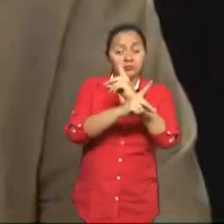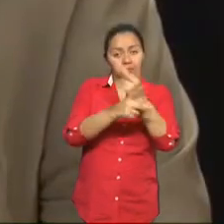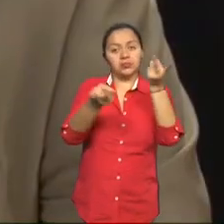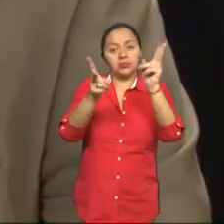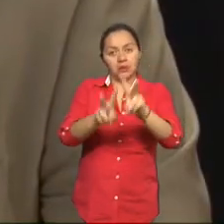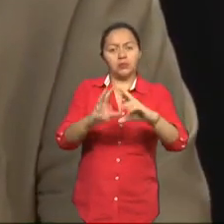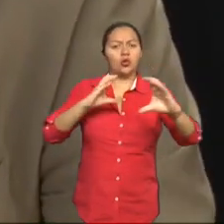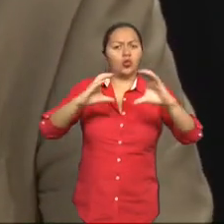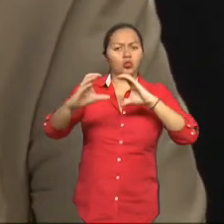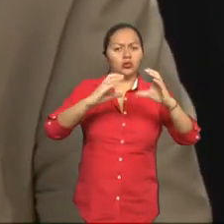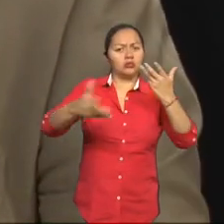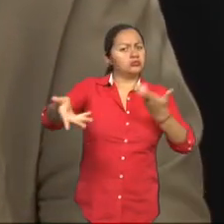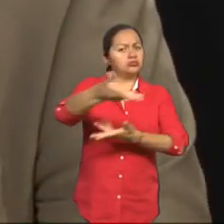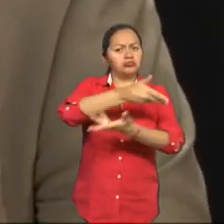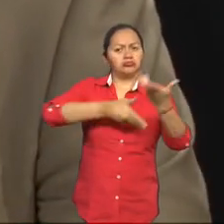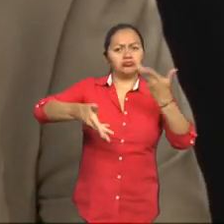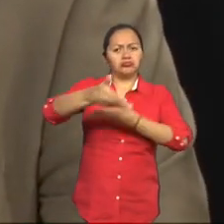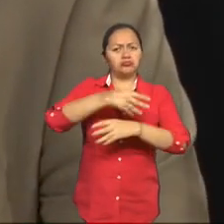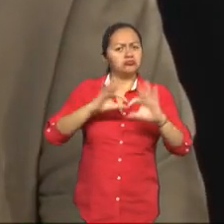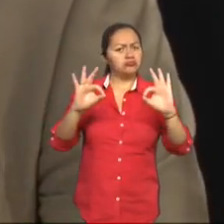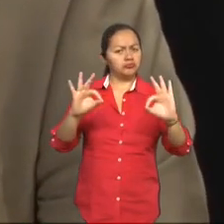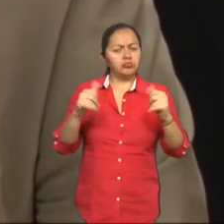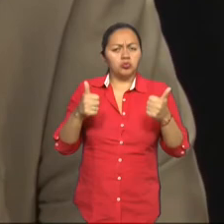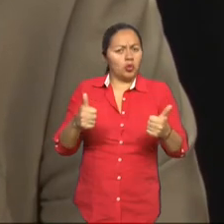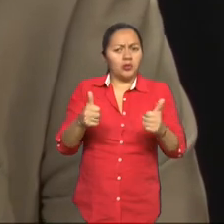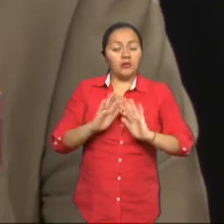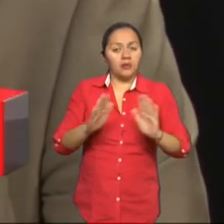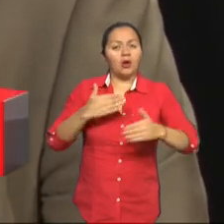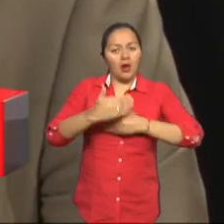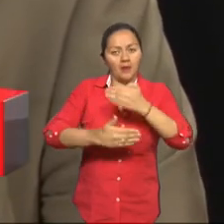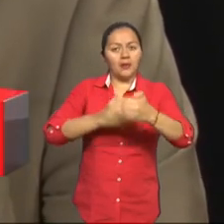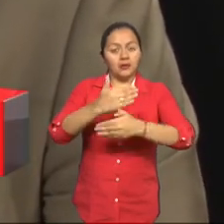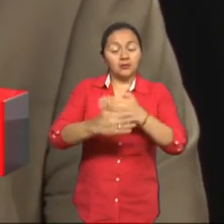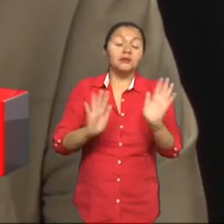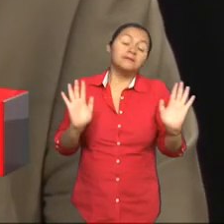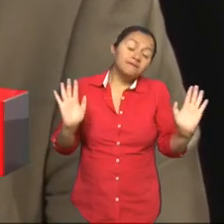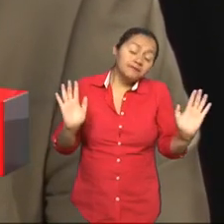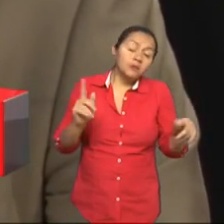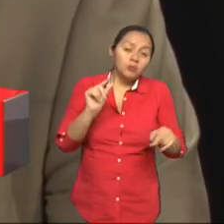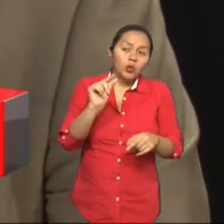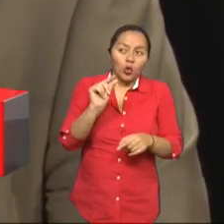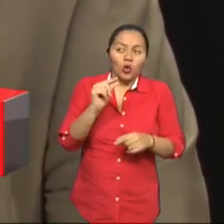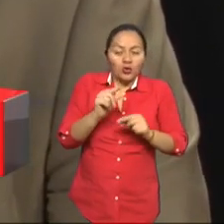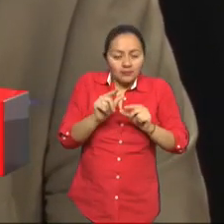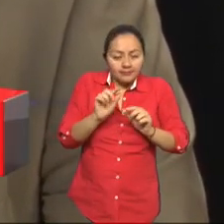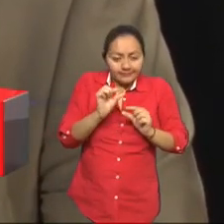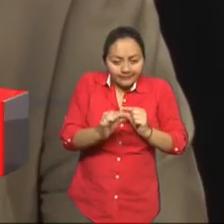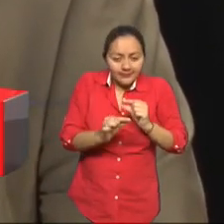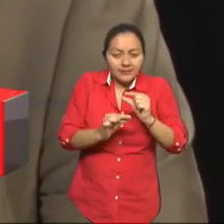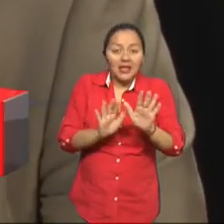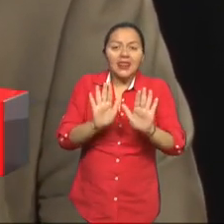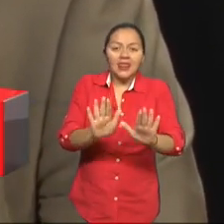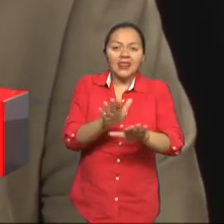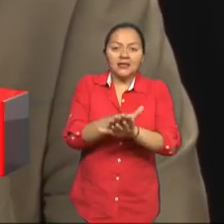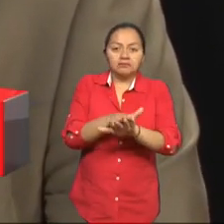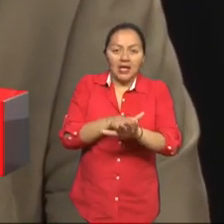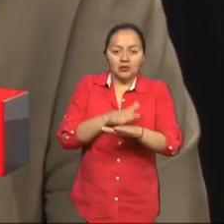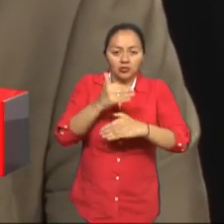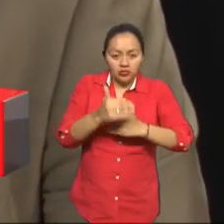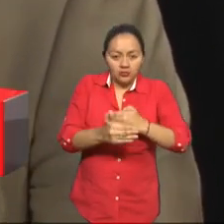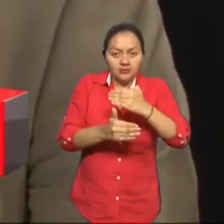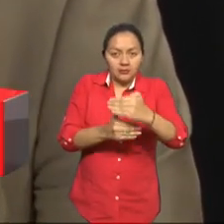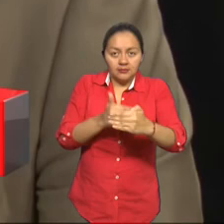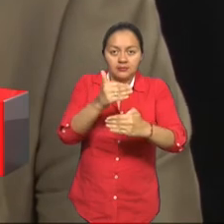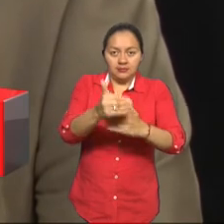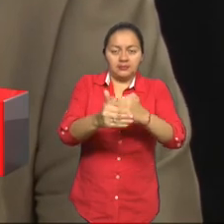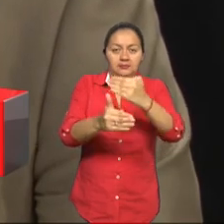una comunicación como nunca antes vista. Entonces estamos avanzando, solo que estamos un poco despacio por las situaciones ya explicadas,